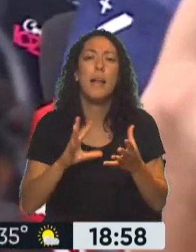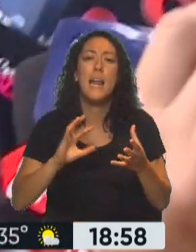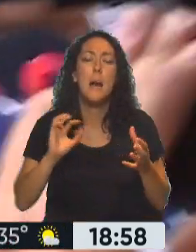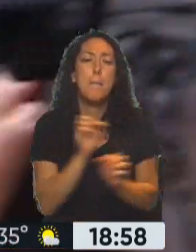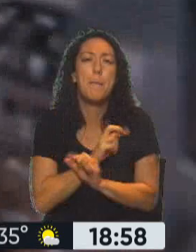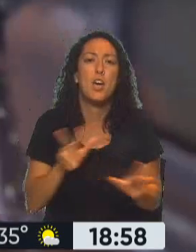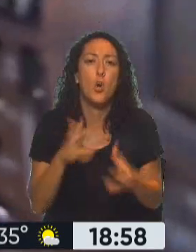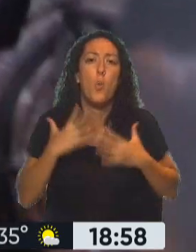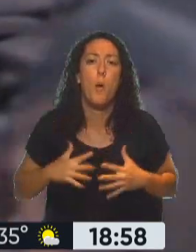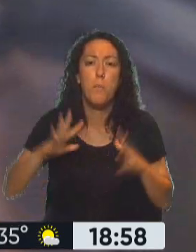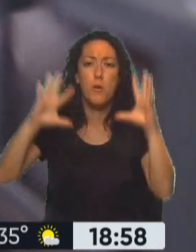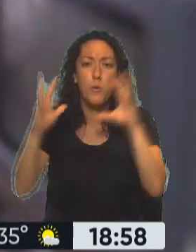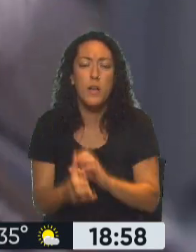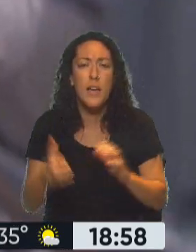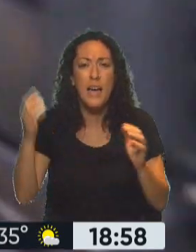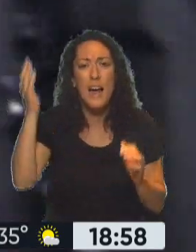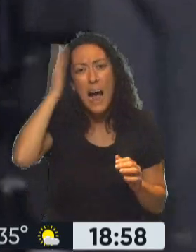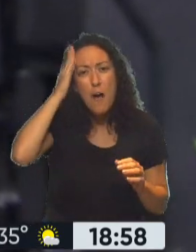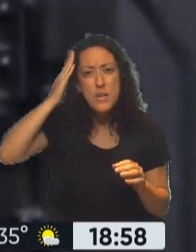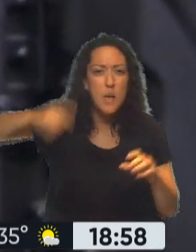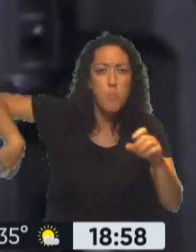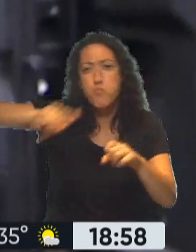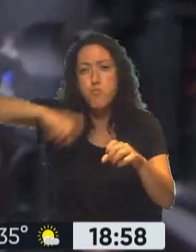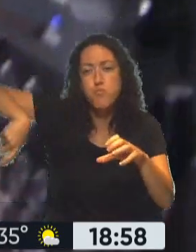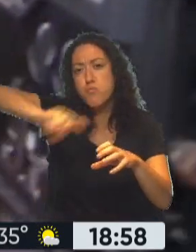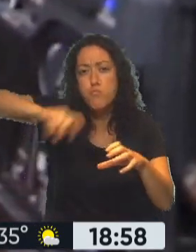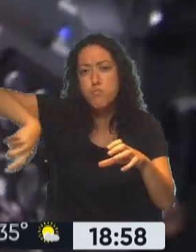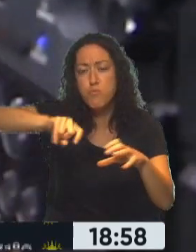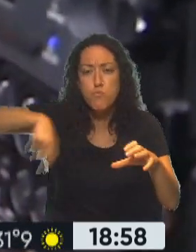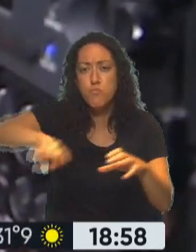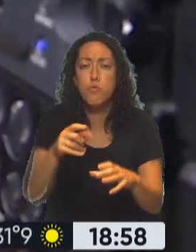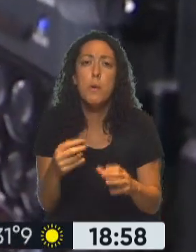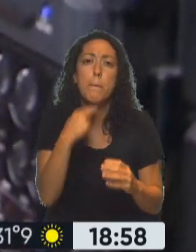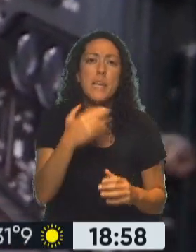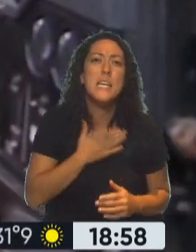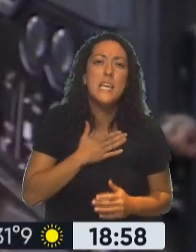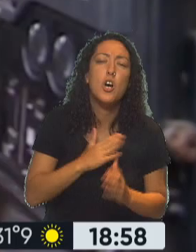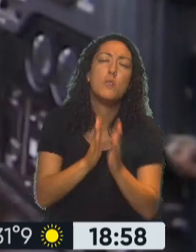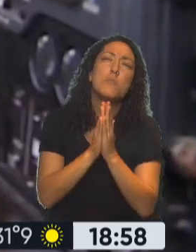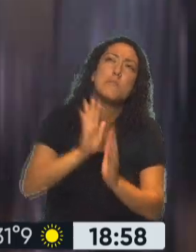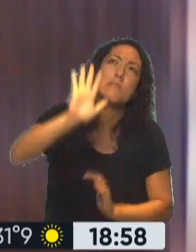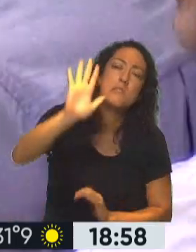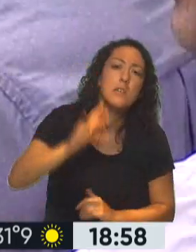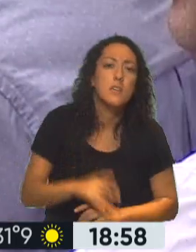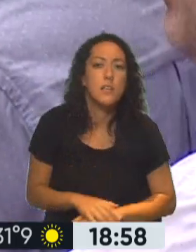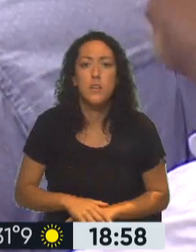el cuerpo, le patearon la cabeza sin piedad, mientras mi hijo imploraba levantando su mano.